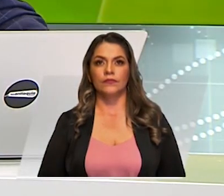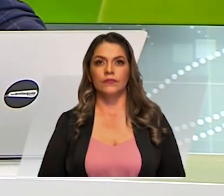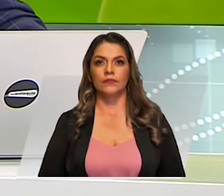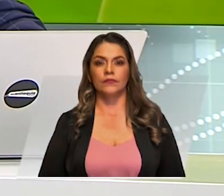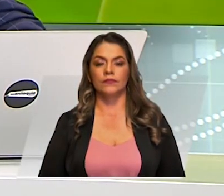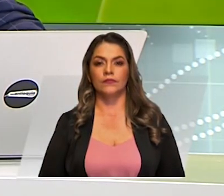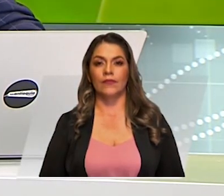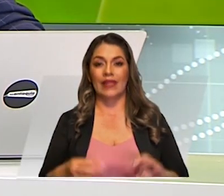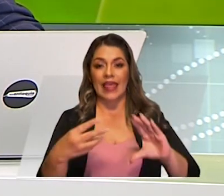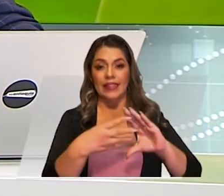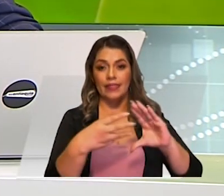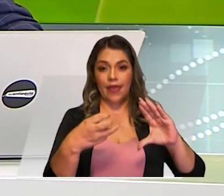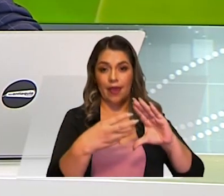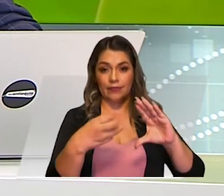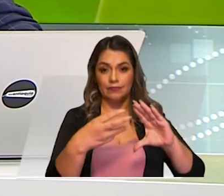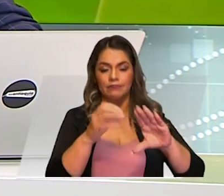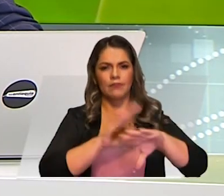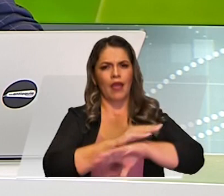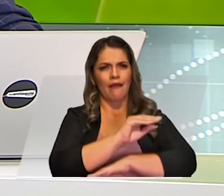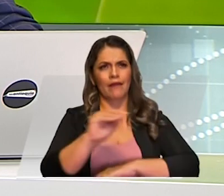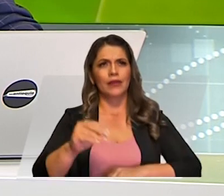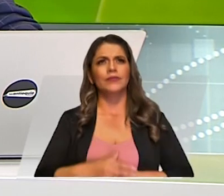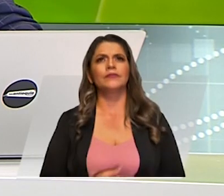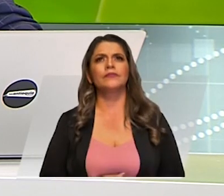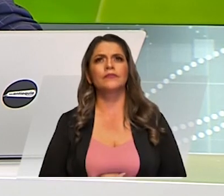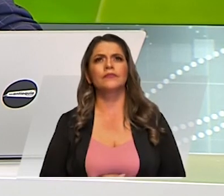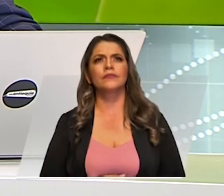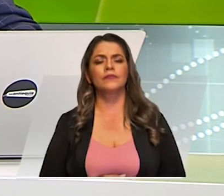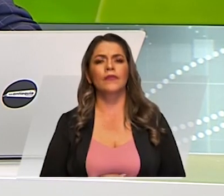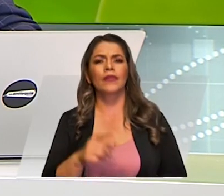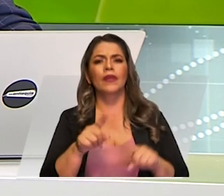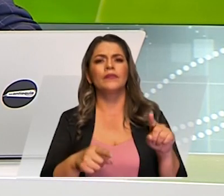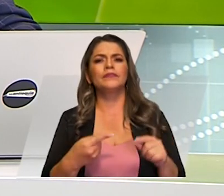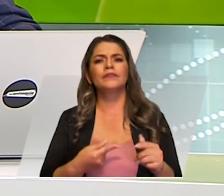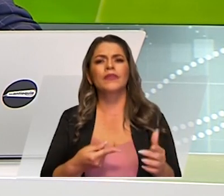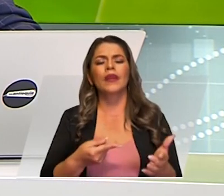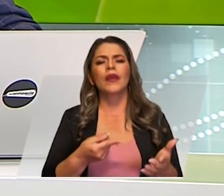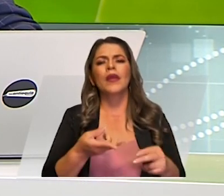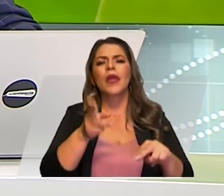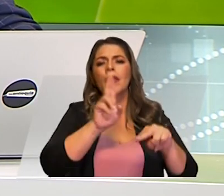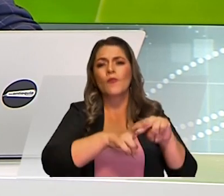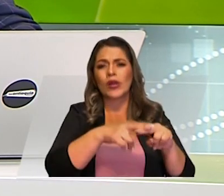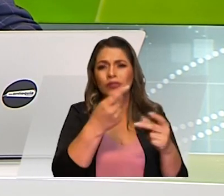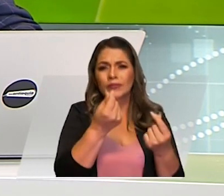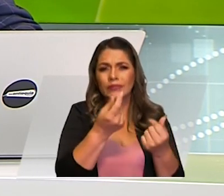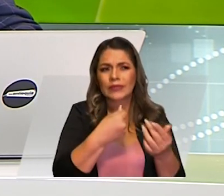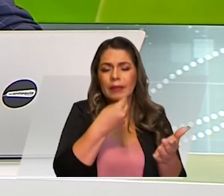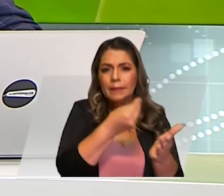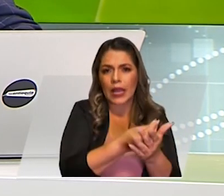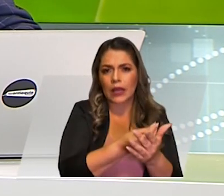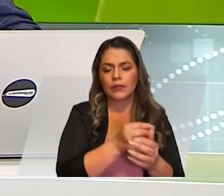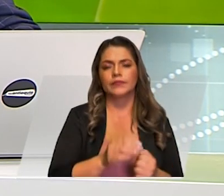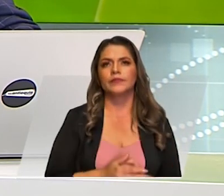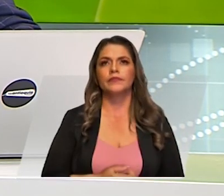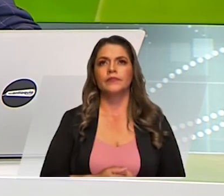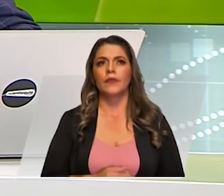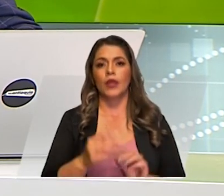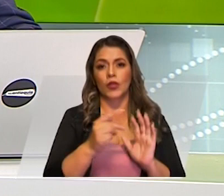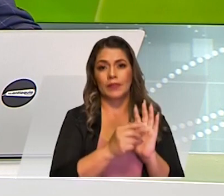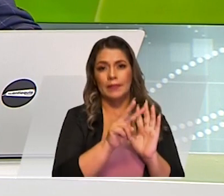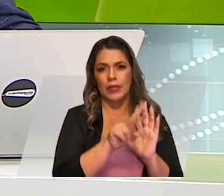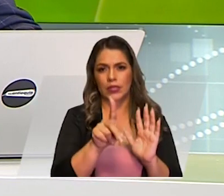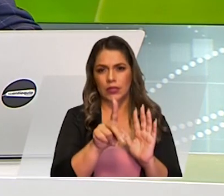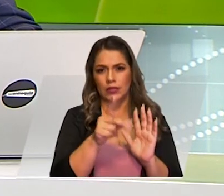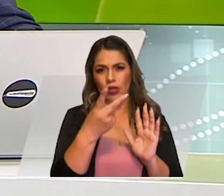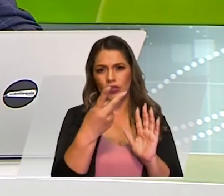La DIAN anunció que se amplió el plazo para pagar la primera cuota del impuesto de renta y complementarios correspondiente a la vigencia del año